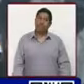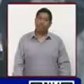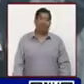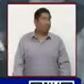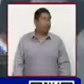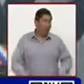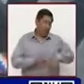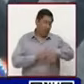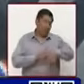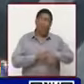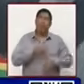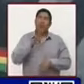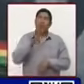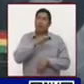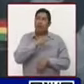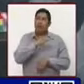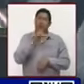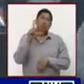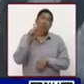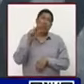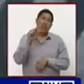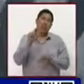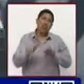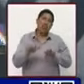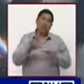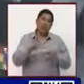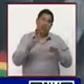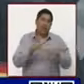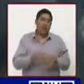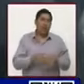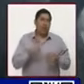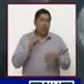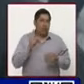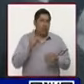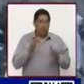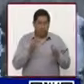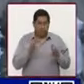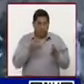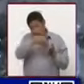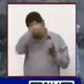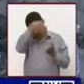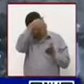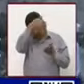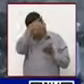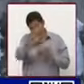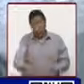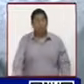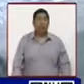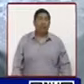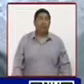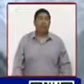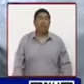A horas 16:20 aproximadamente se suscitó un hecho de tránsito, choque a objeto fijo.